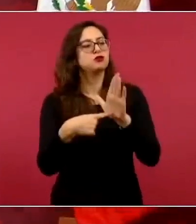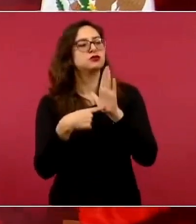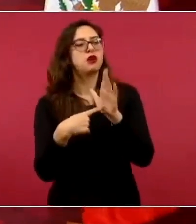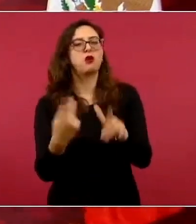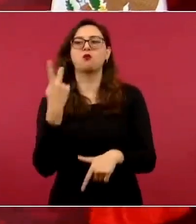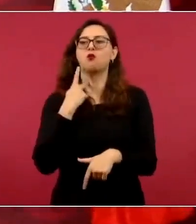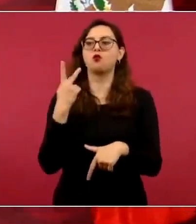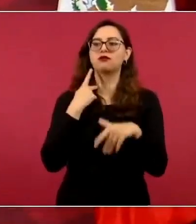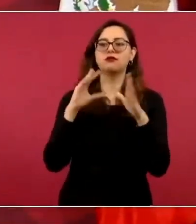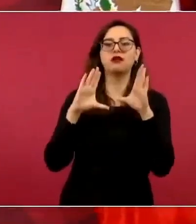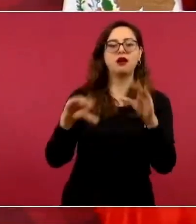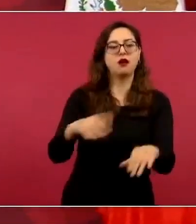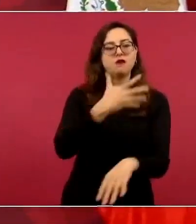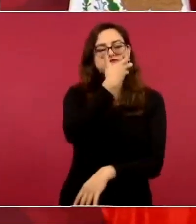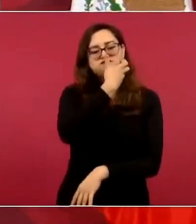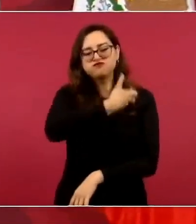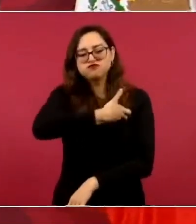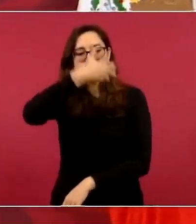decir, fuera máscaras.